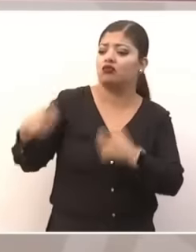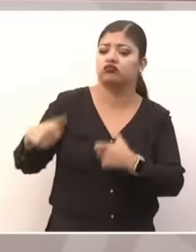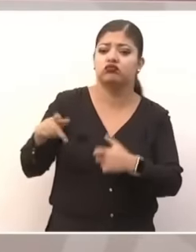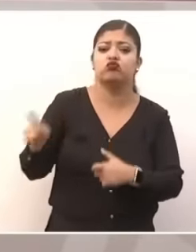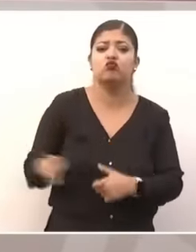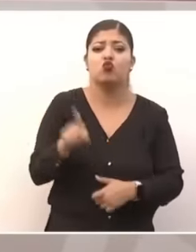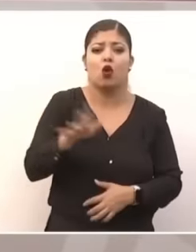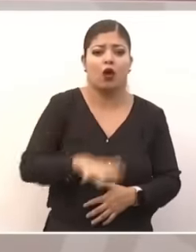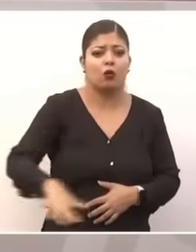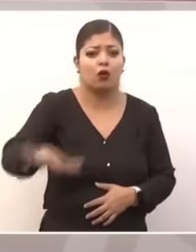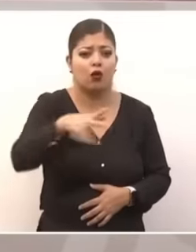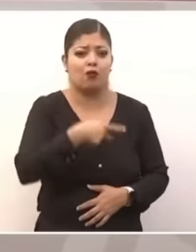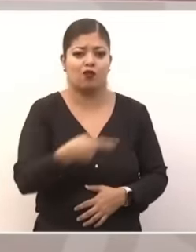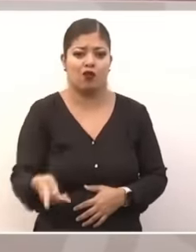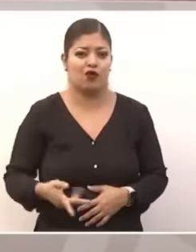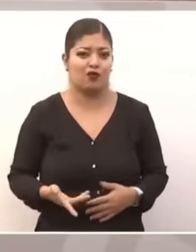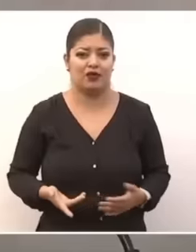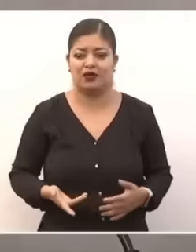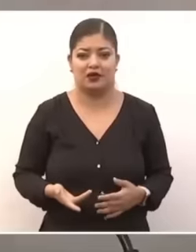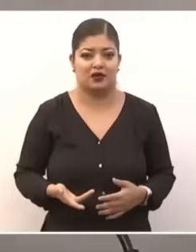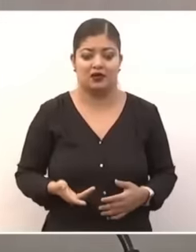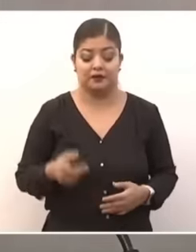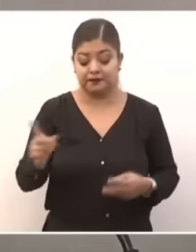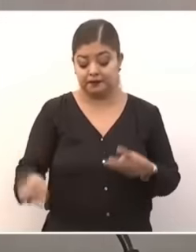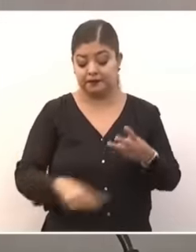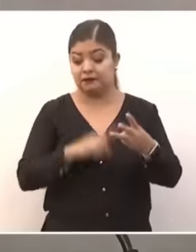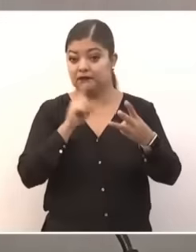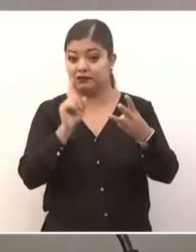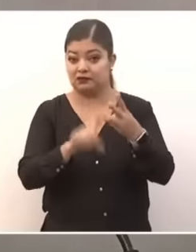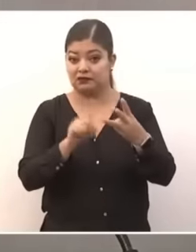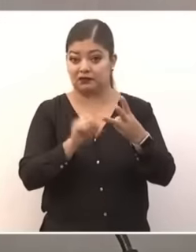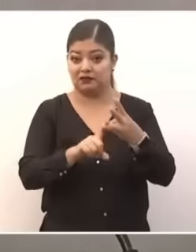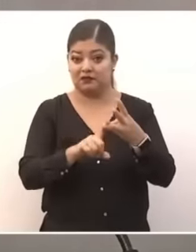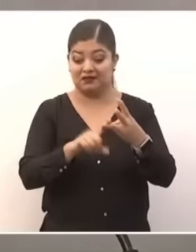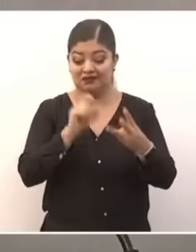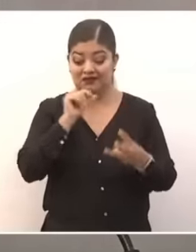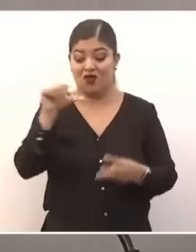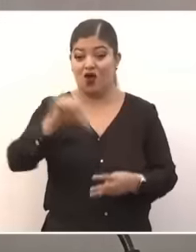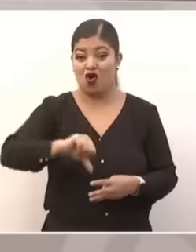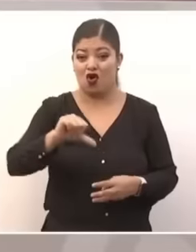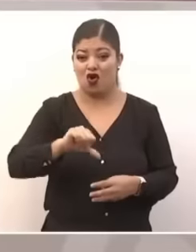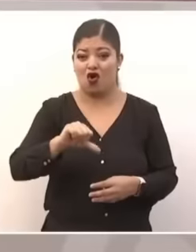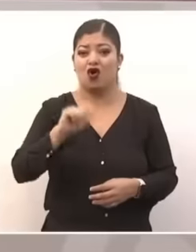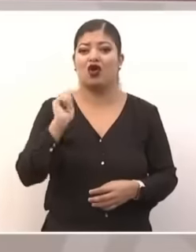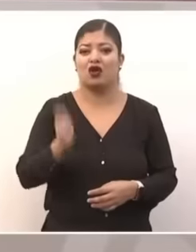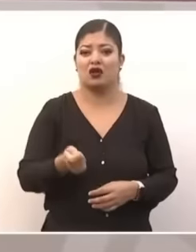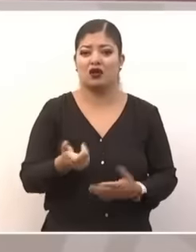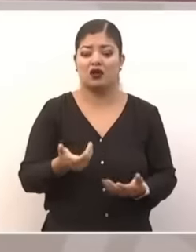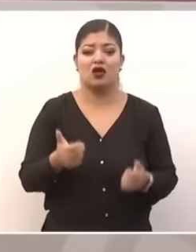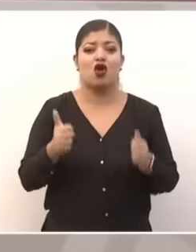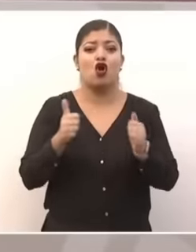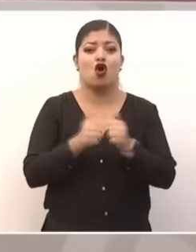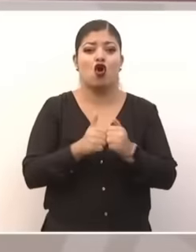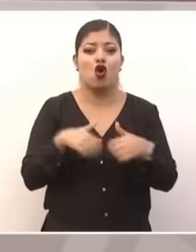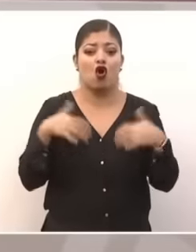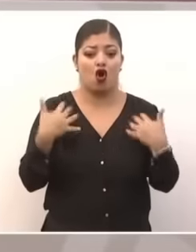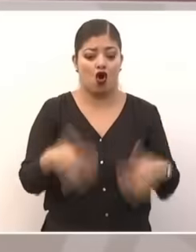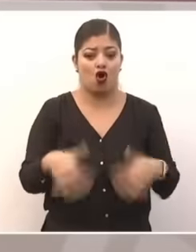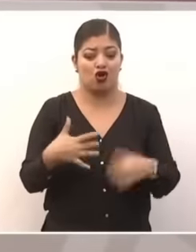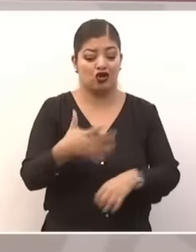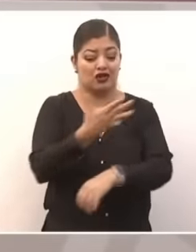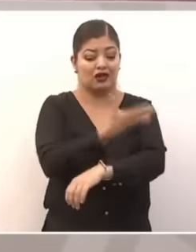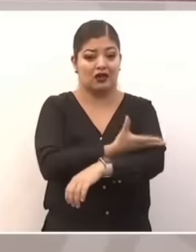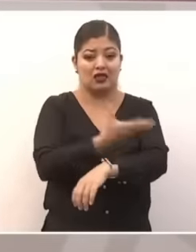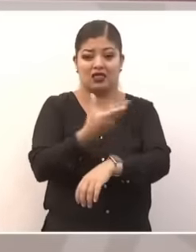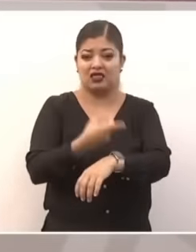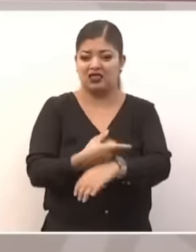pobre. Y la tercera, que se manifiesta el día de hoy con enorme transparencia,